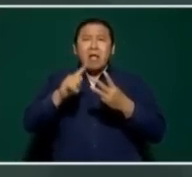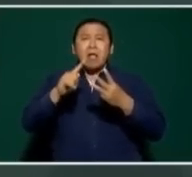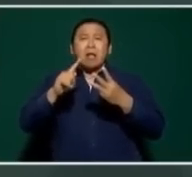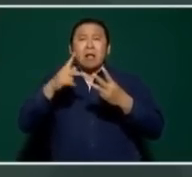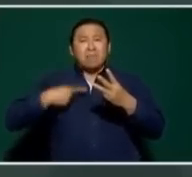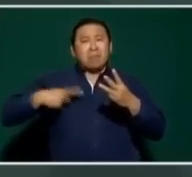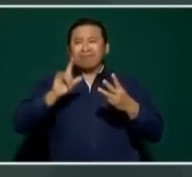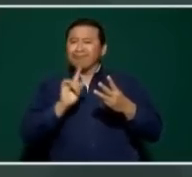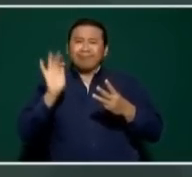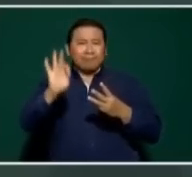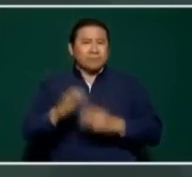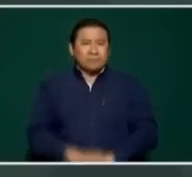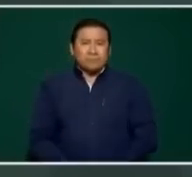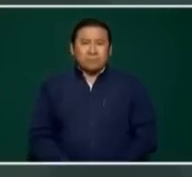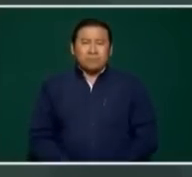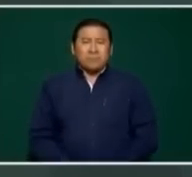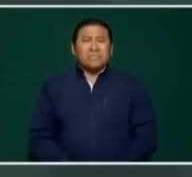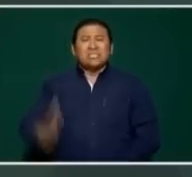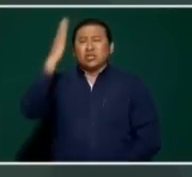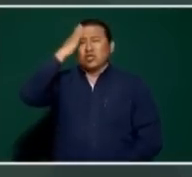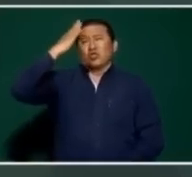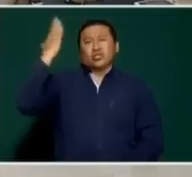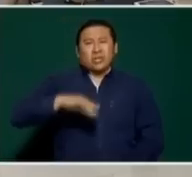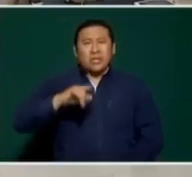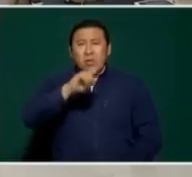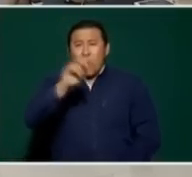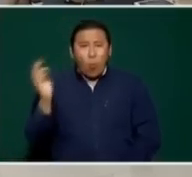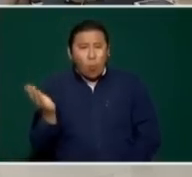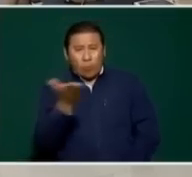pueblo. Yo sé que